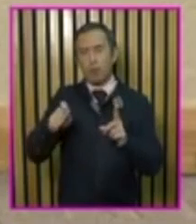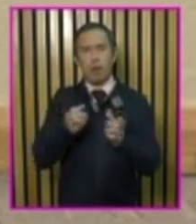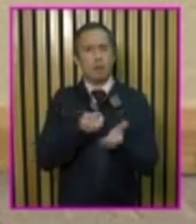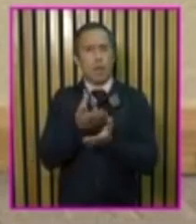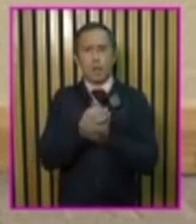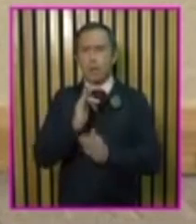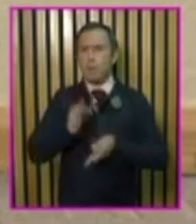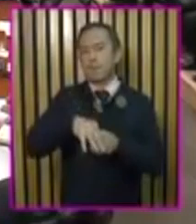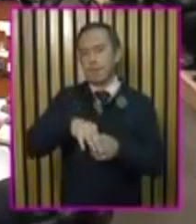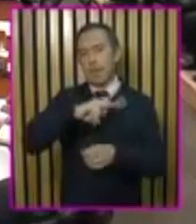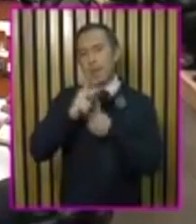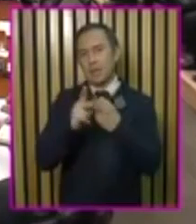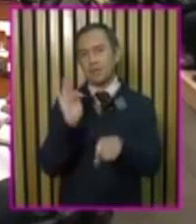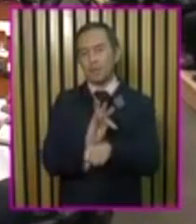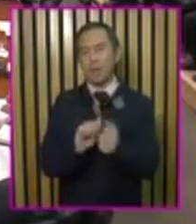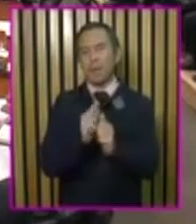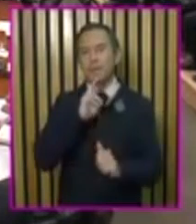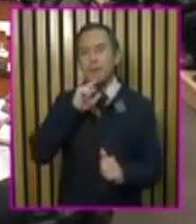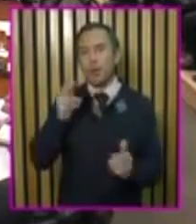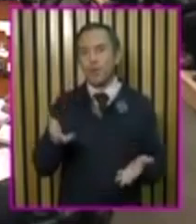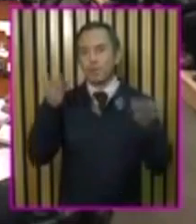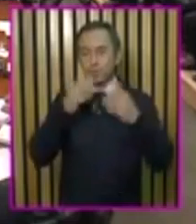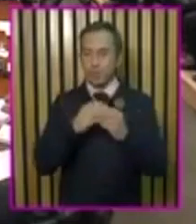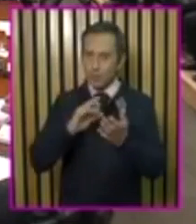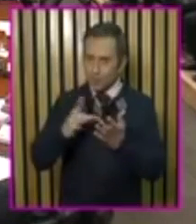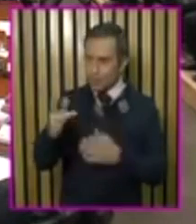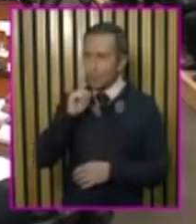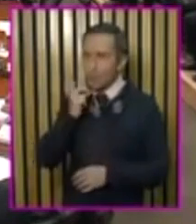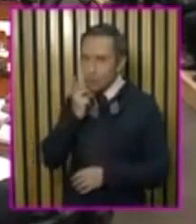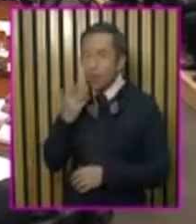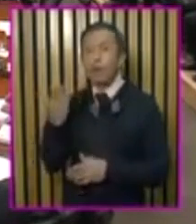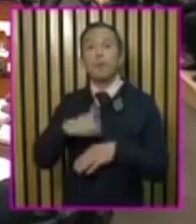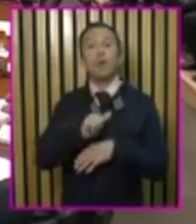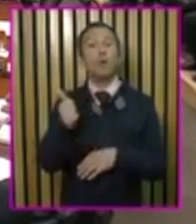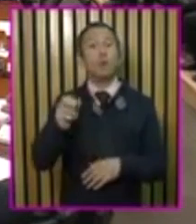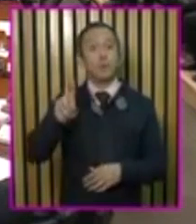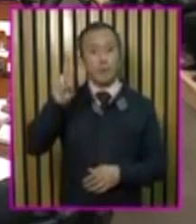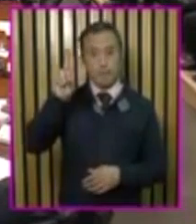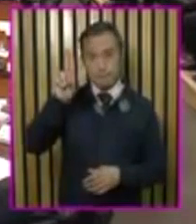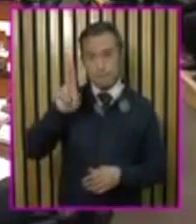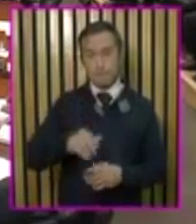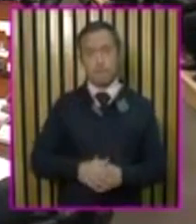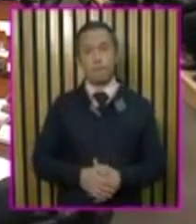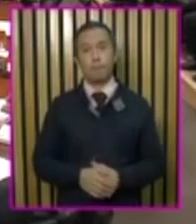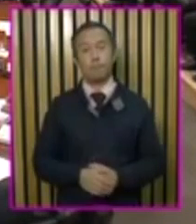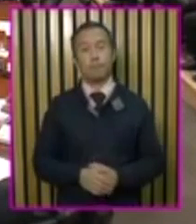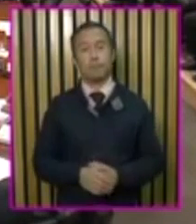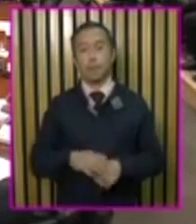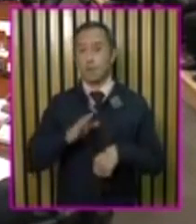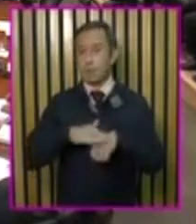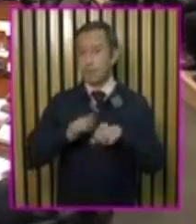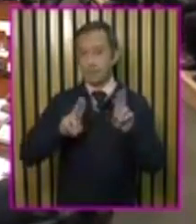una vida institucional fuerte indicó que en la reciente elección el organismo electoral ha sido responsable de la organización sin embargo